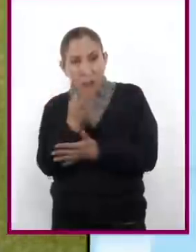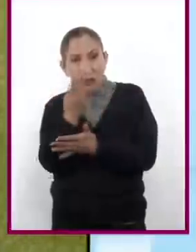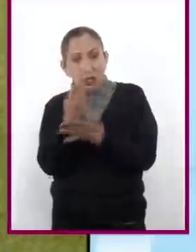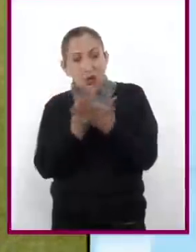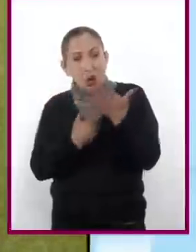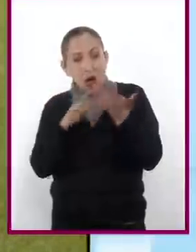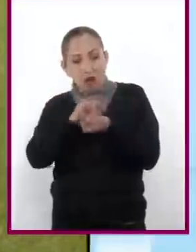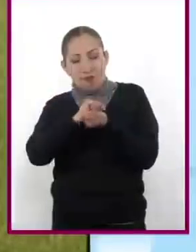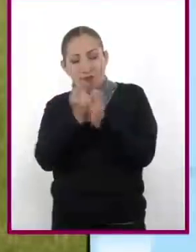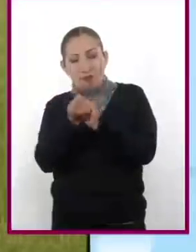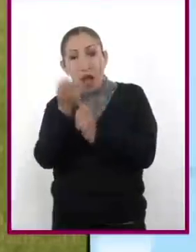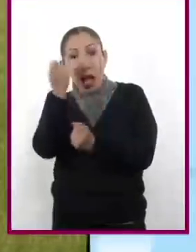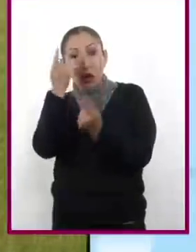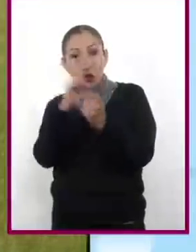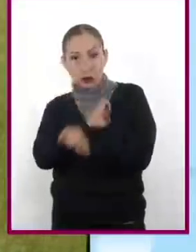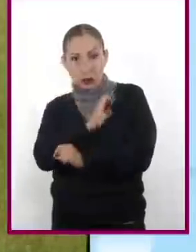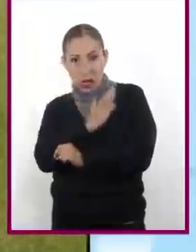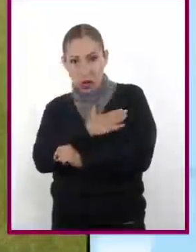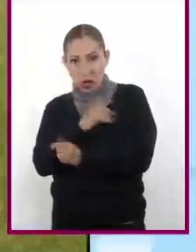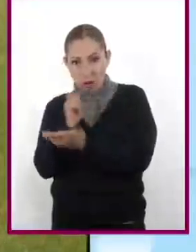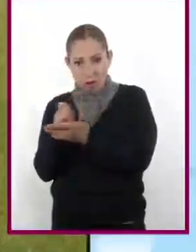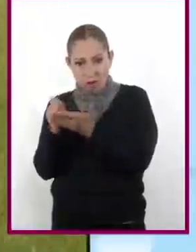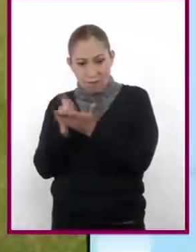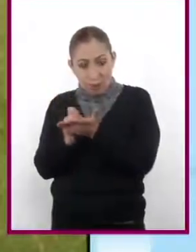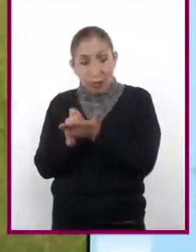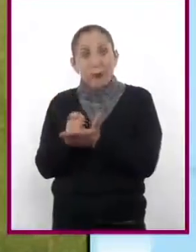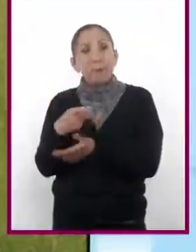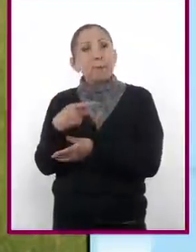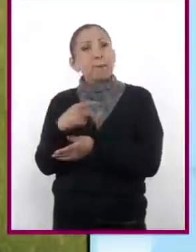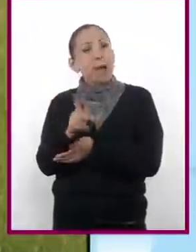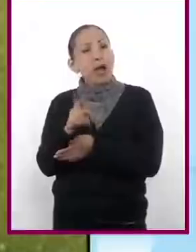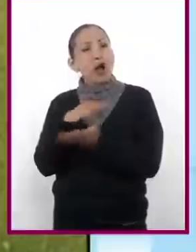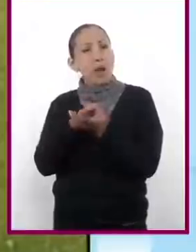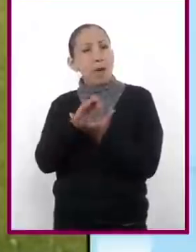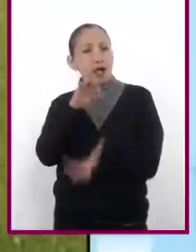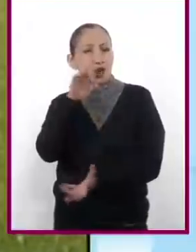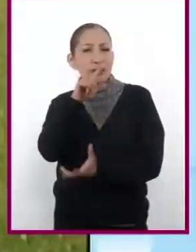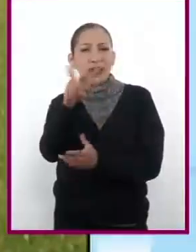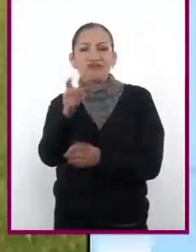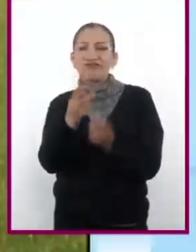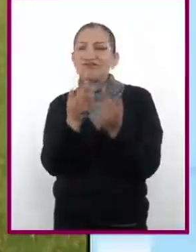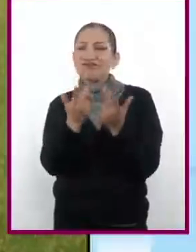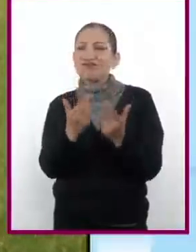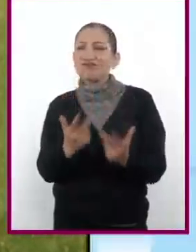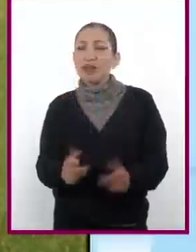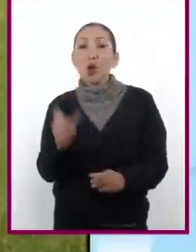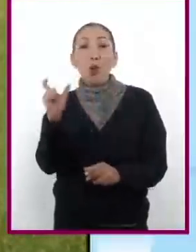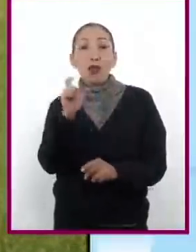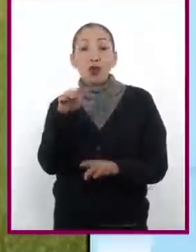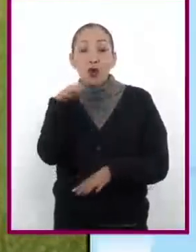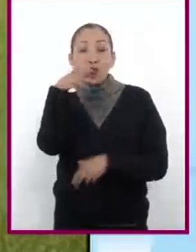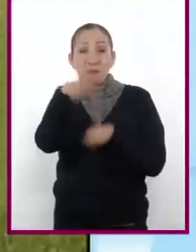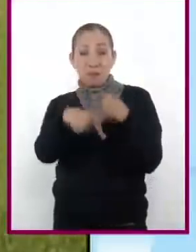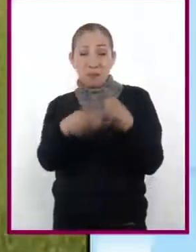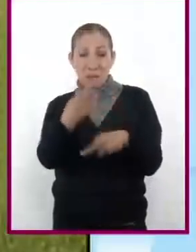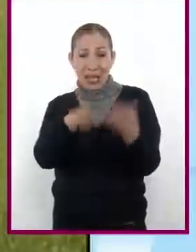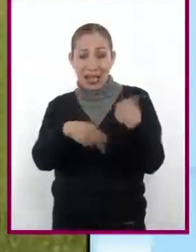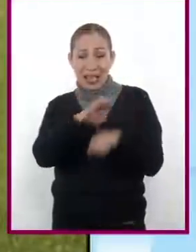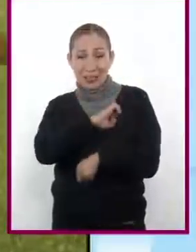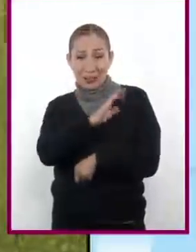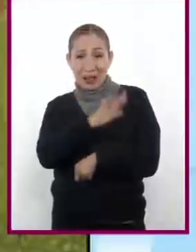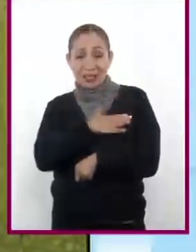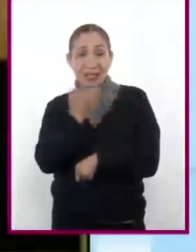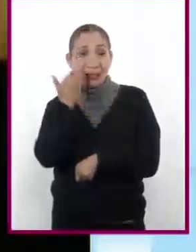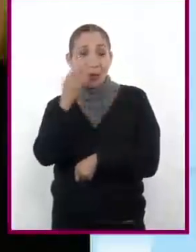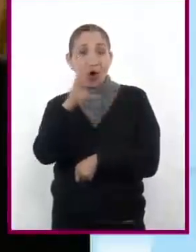y tradujeron algunos al español. Aún así, la mayor parte fueron destruidos durante la conquista y la época